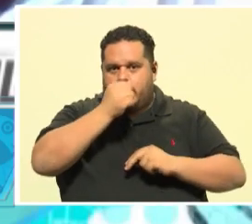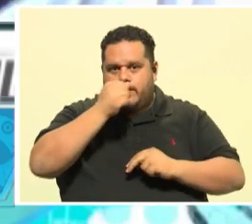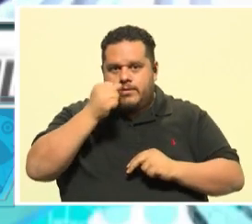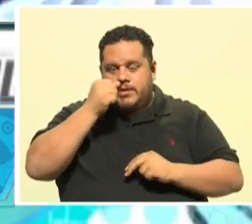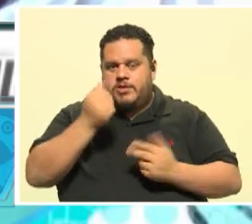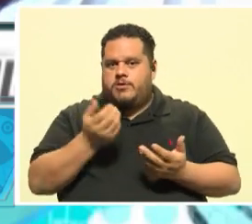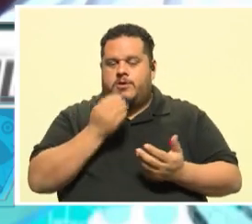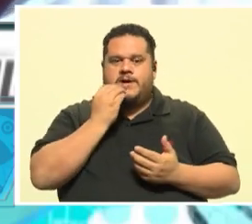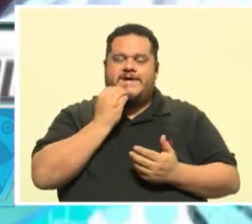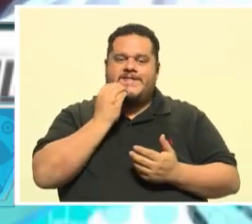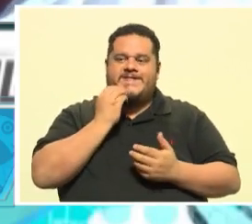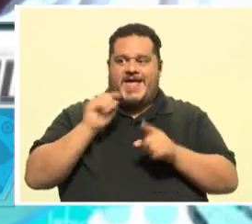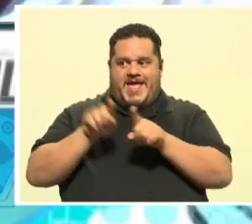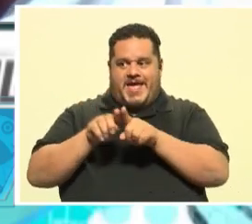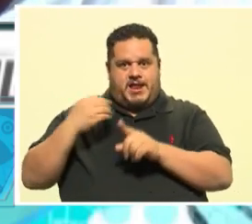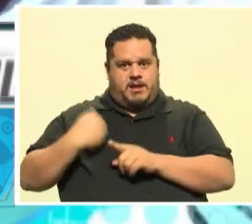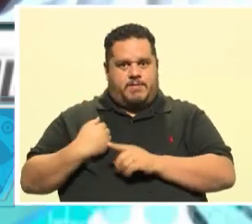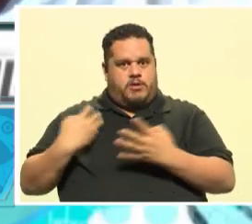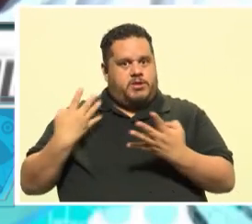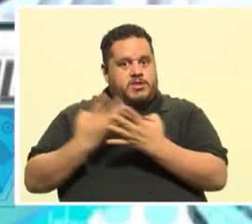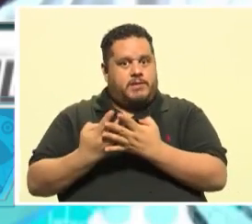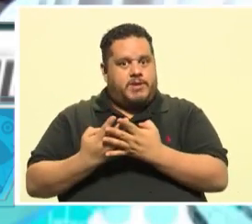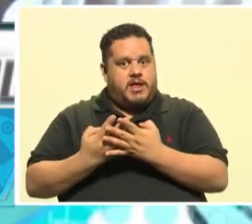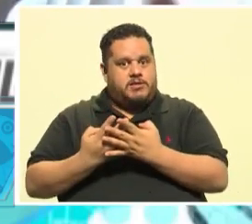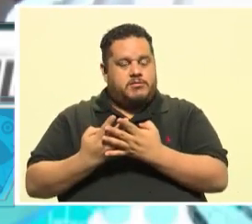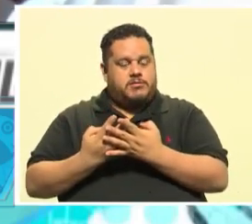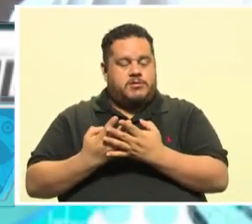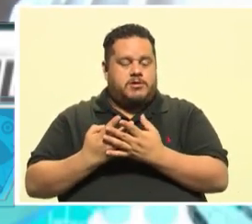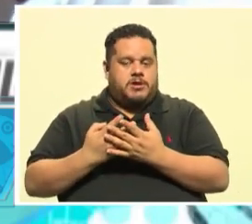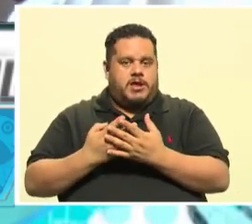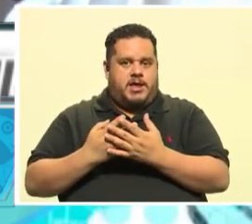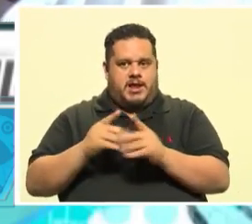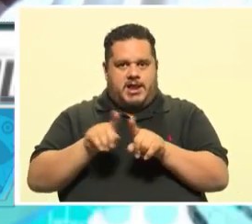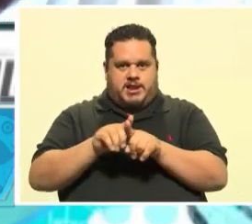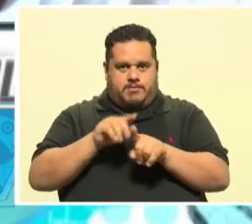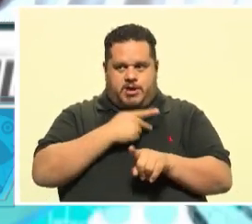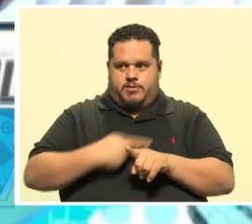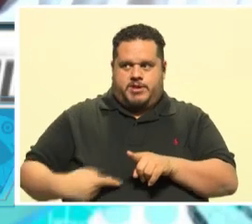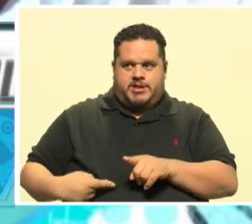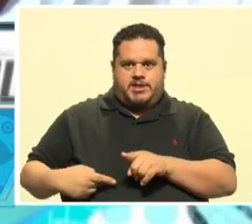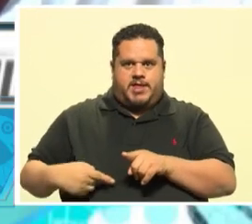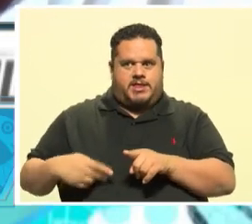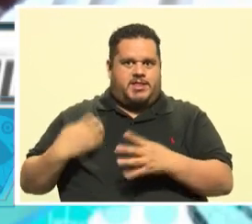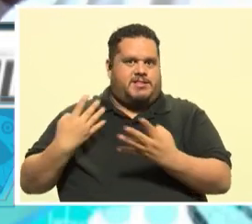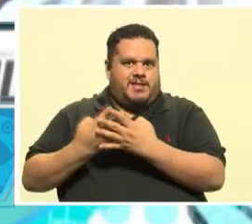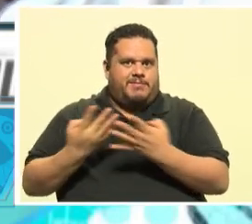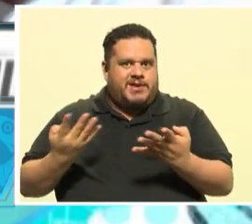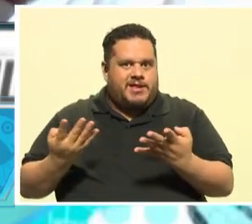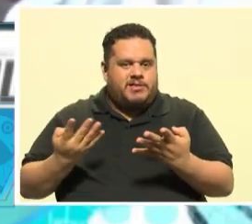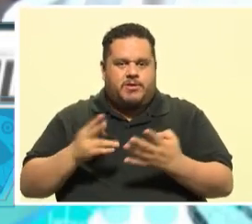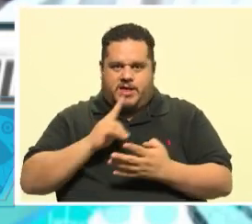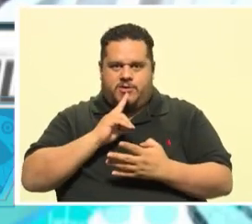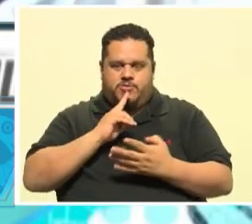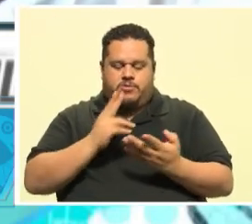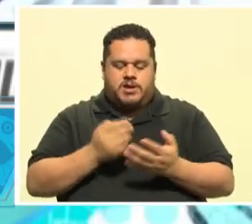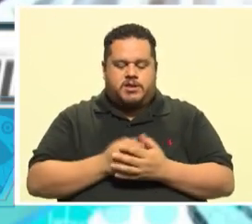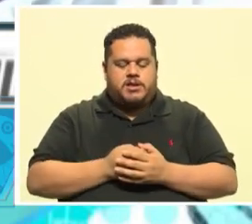salud, acceso a la educación, la situación en Centroamérica va a ser muy difícil. Y para cerrar, se nos